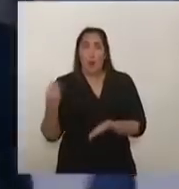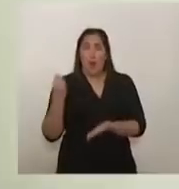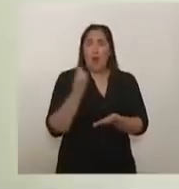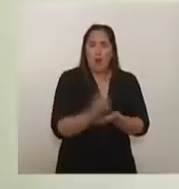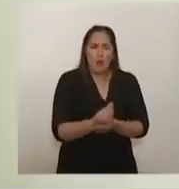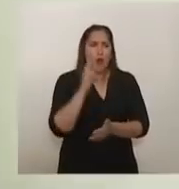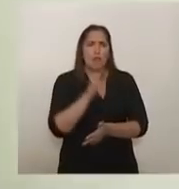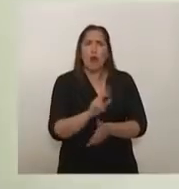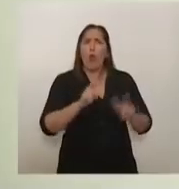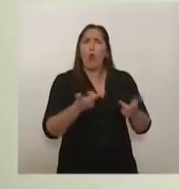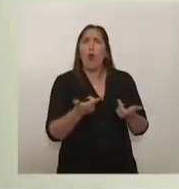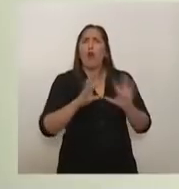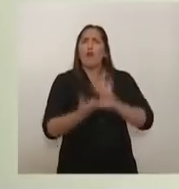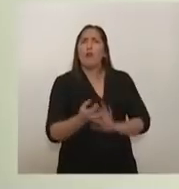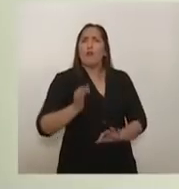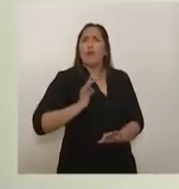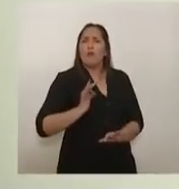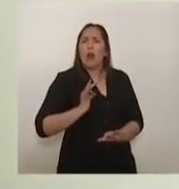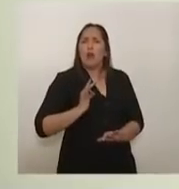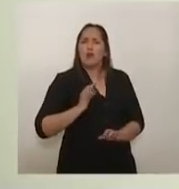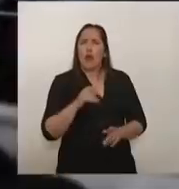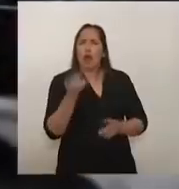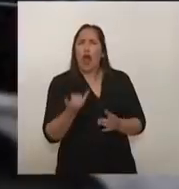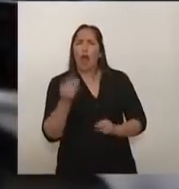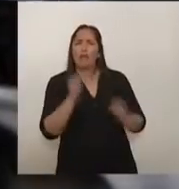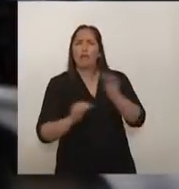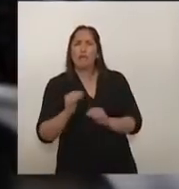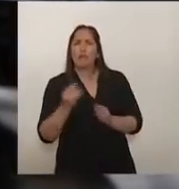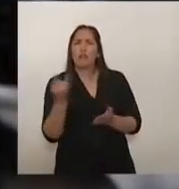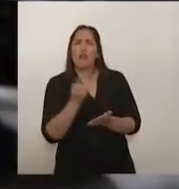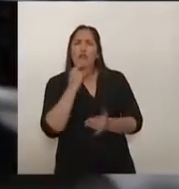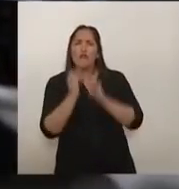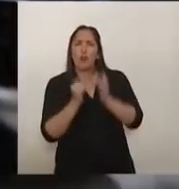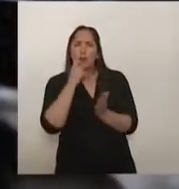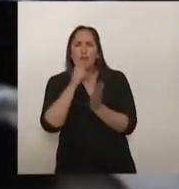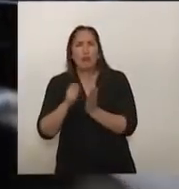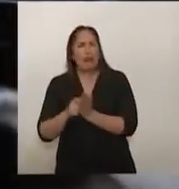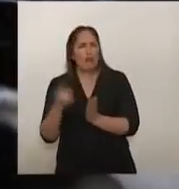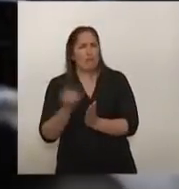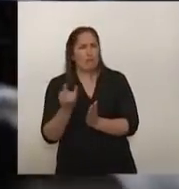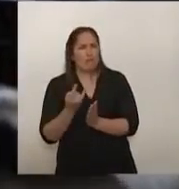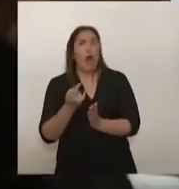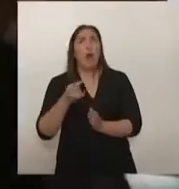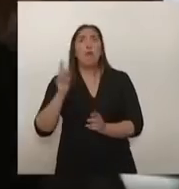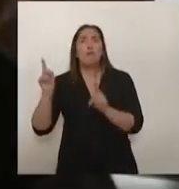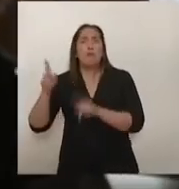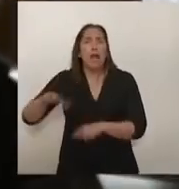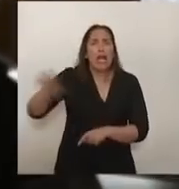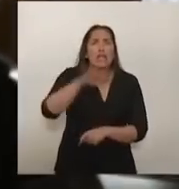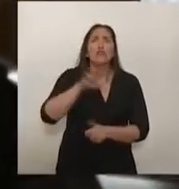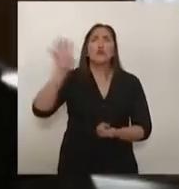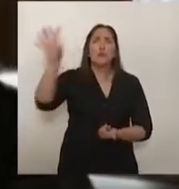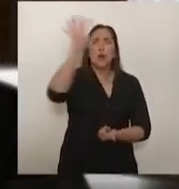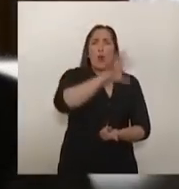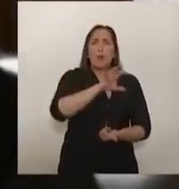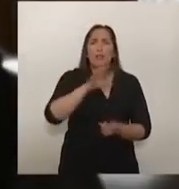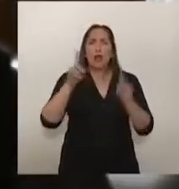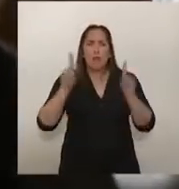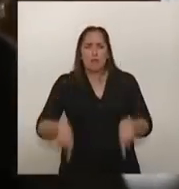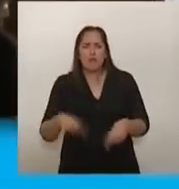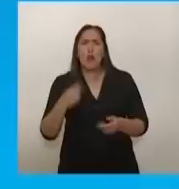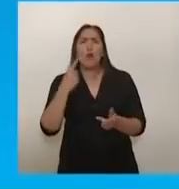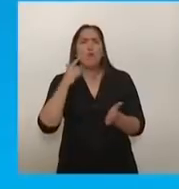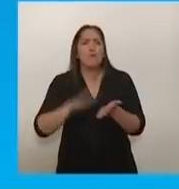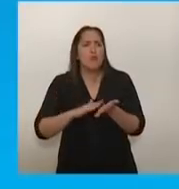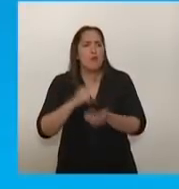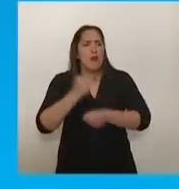sistemas de evaluación, que se habían alterado las estadísticas y que los maestros y las provincias no sabían si lo que hacía estaba